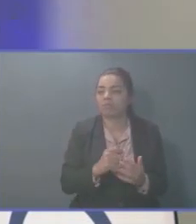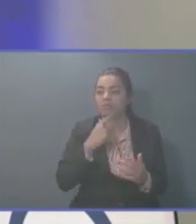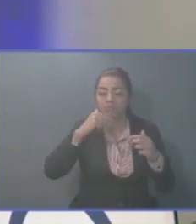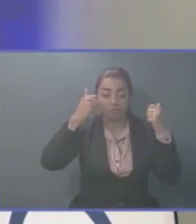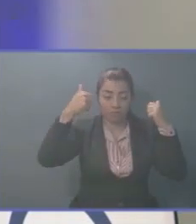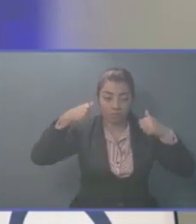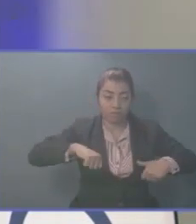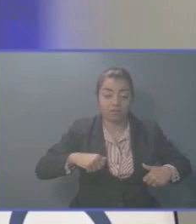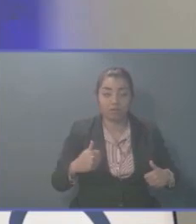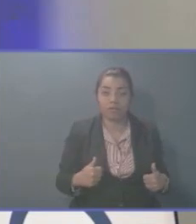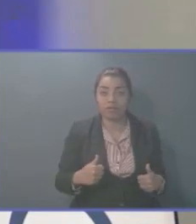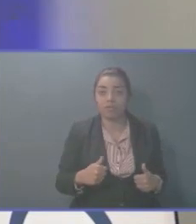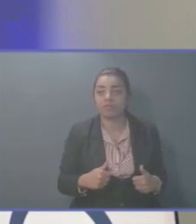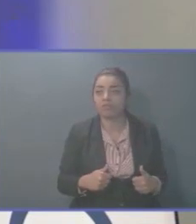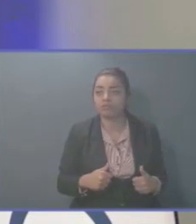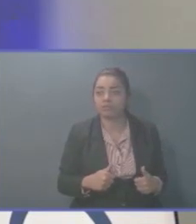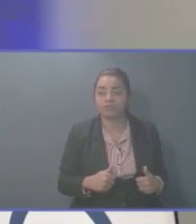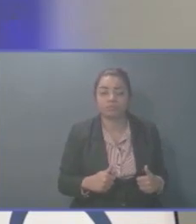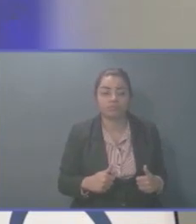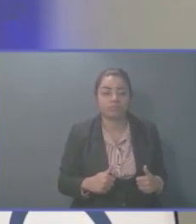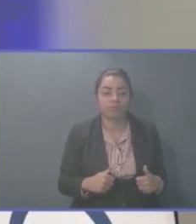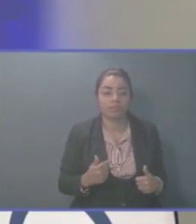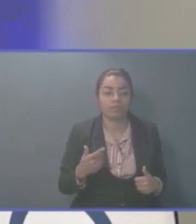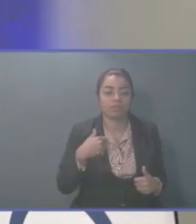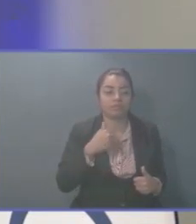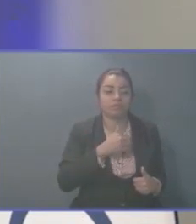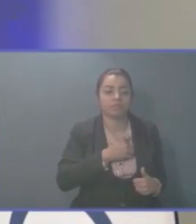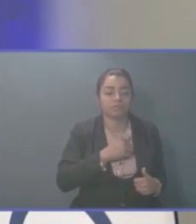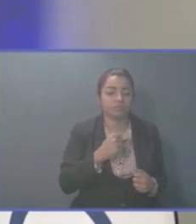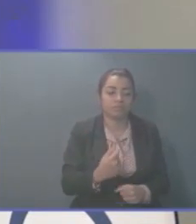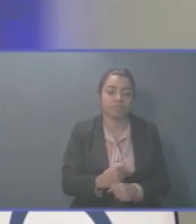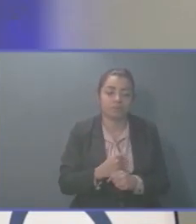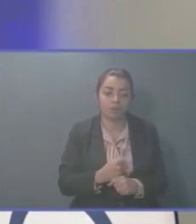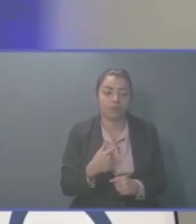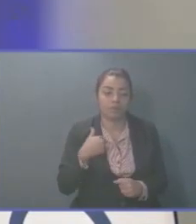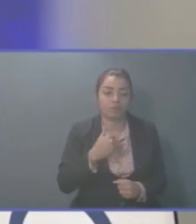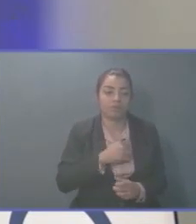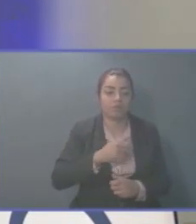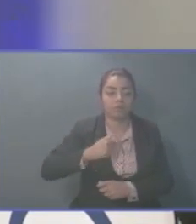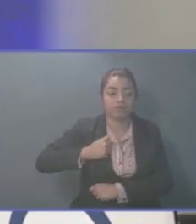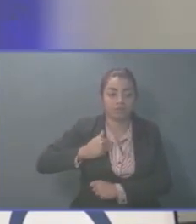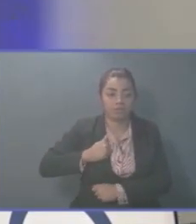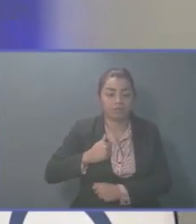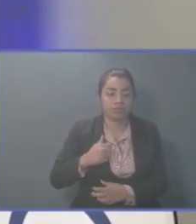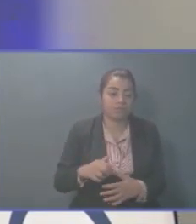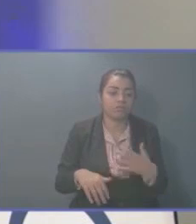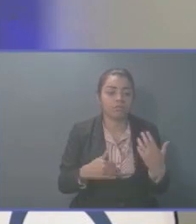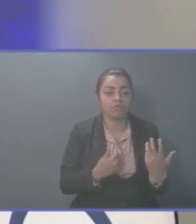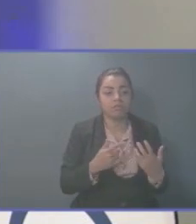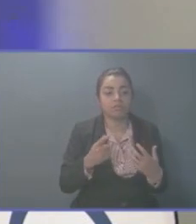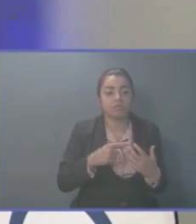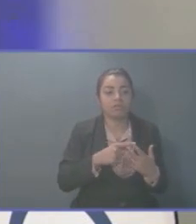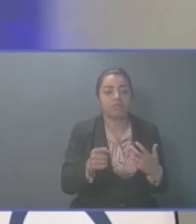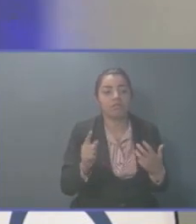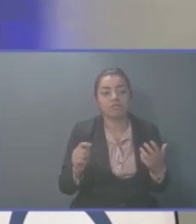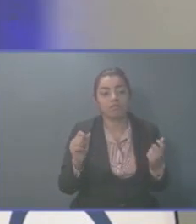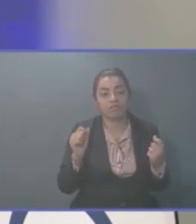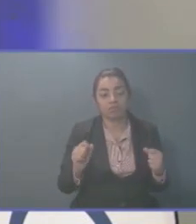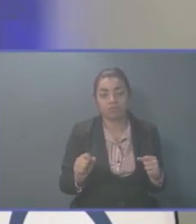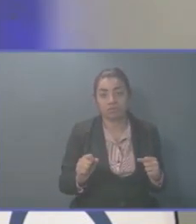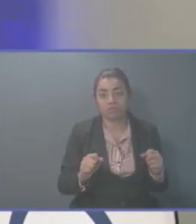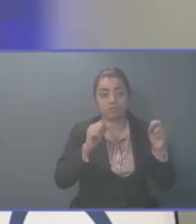aprobaron asignaron al Ministerio de Seguridad y al Ministerio de Defensa, entre los dos ministerios tienen un presupuesto de